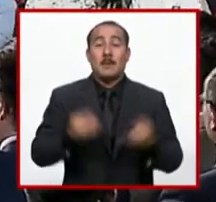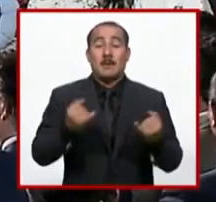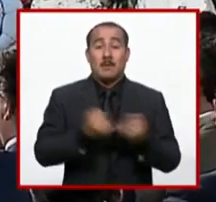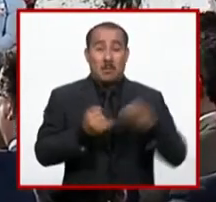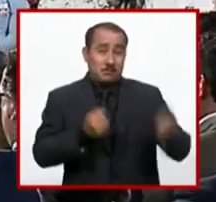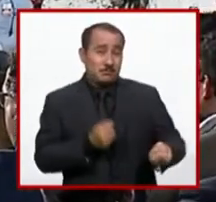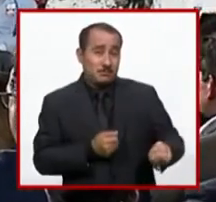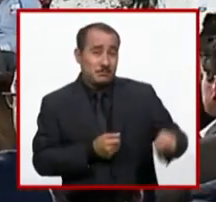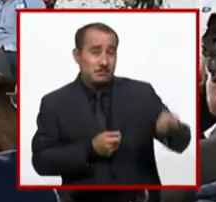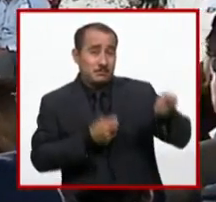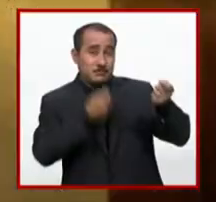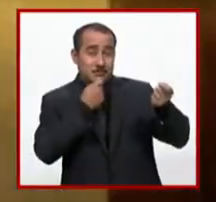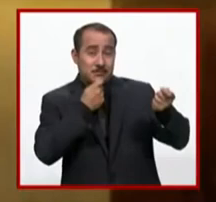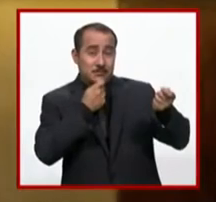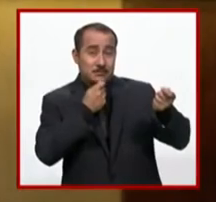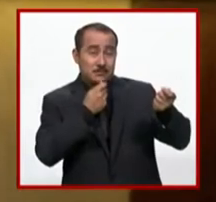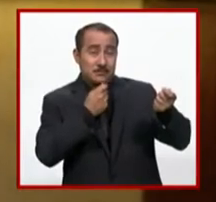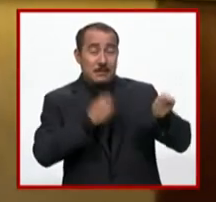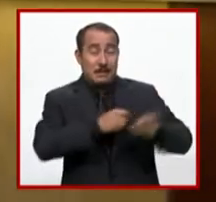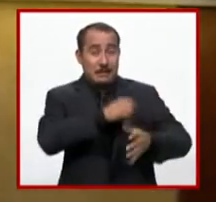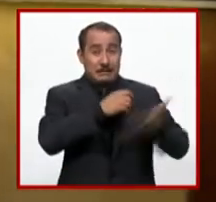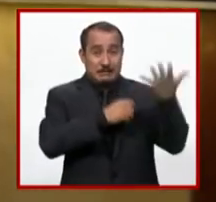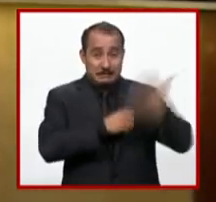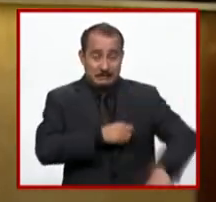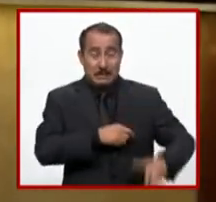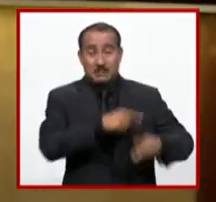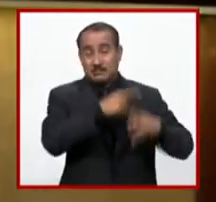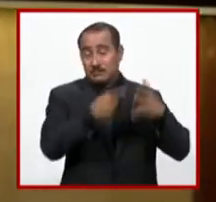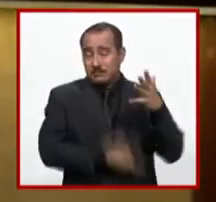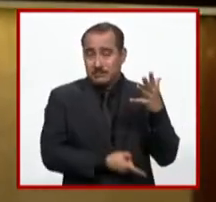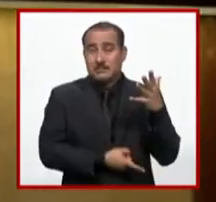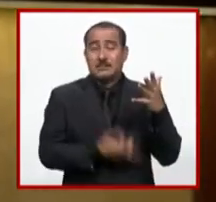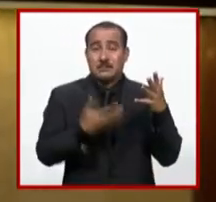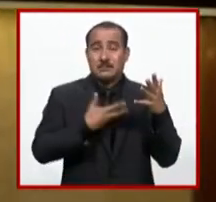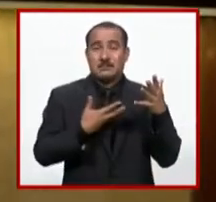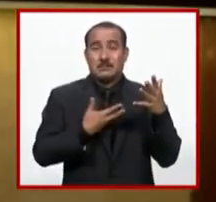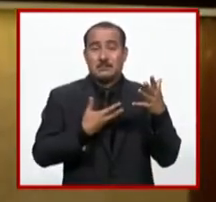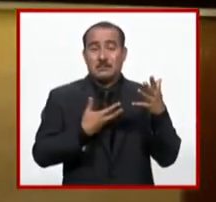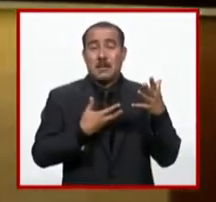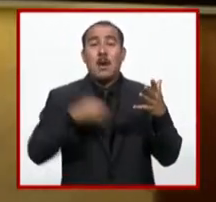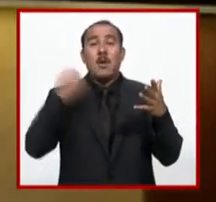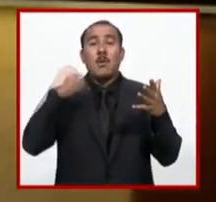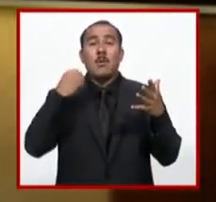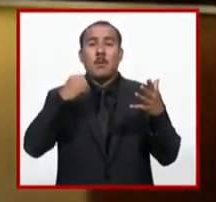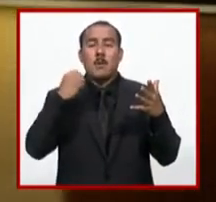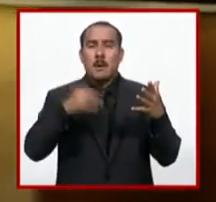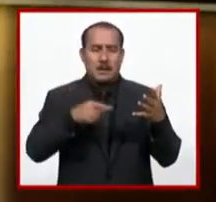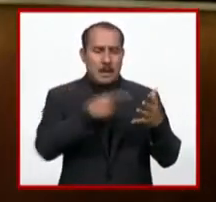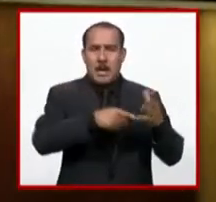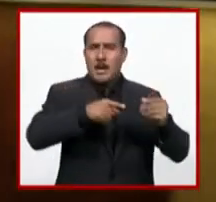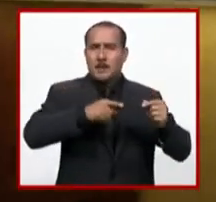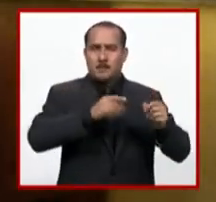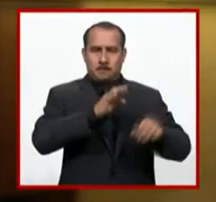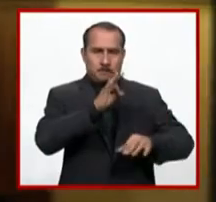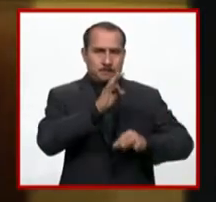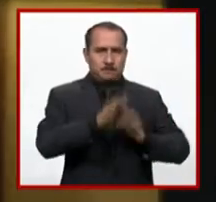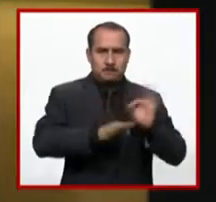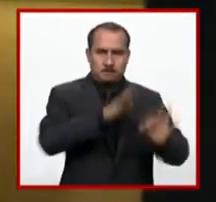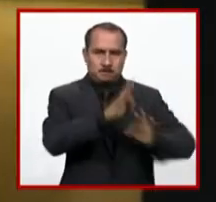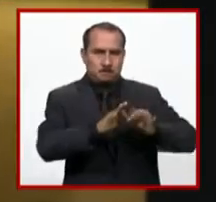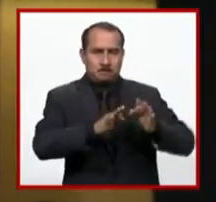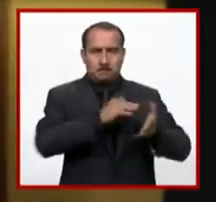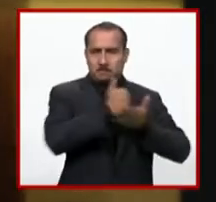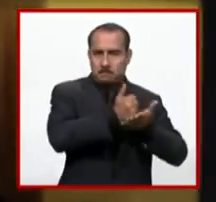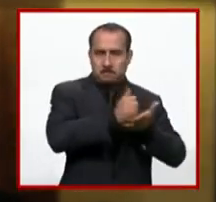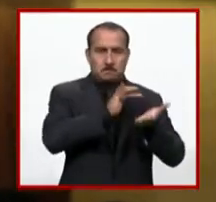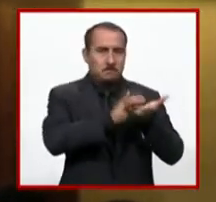infancia hay 10 indicadores. Y Oaxaca, de esos 10, ha avanzado de manera importante en